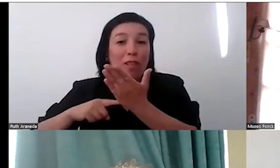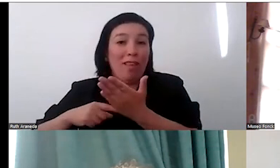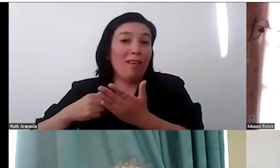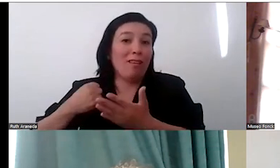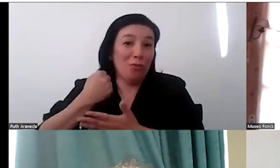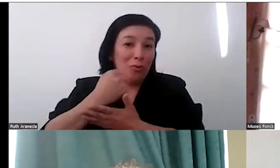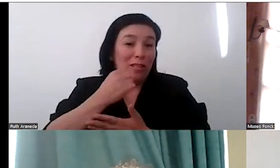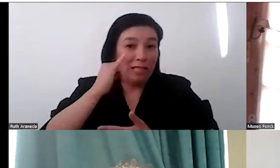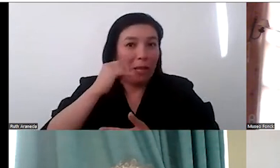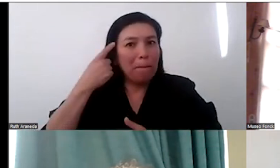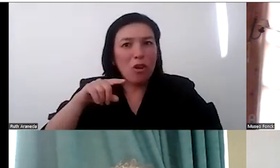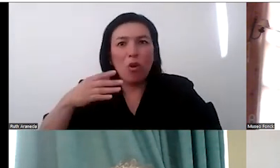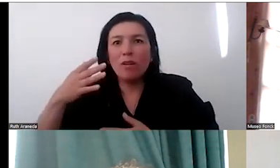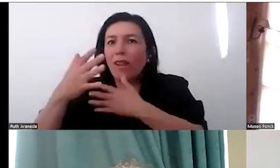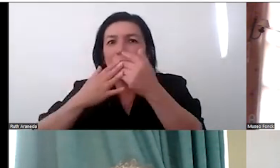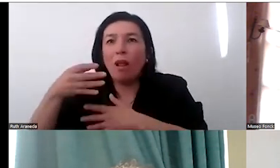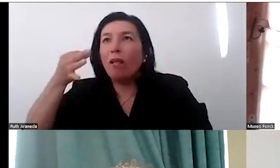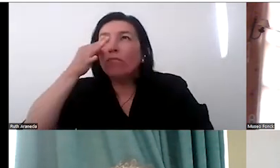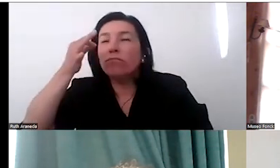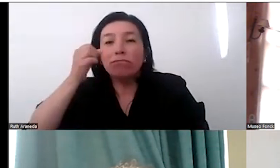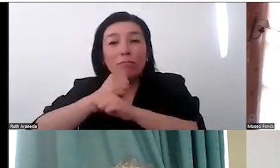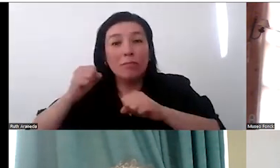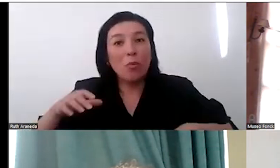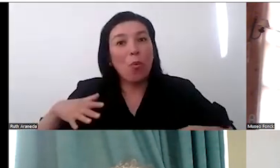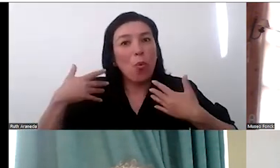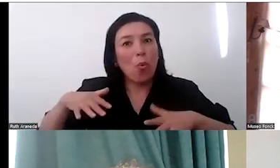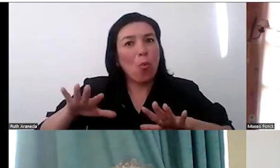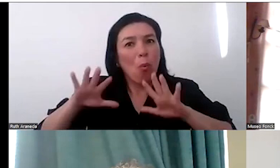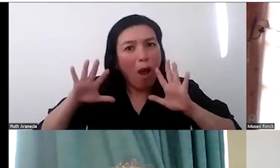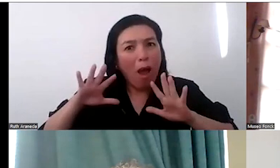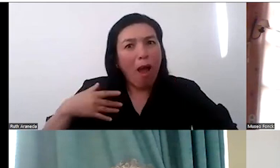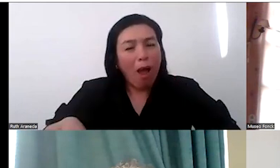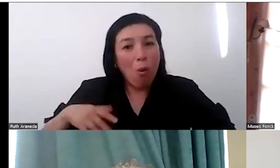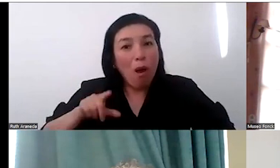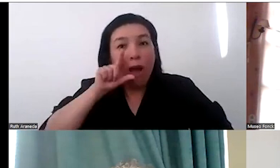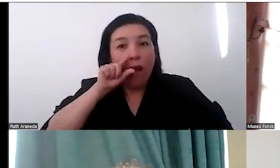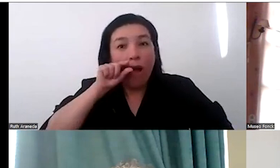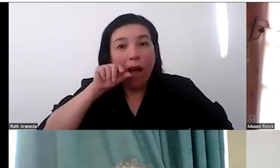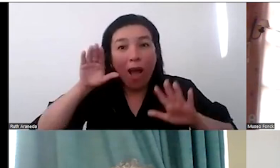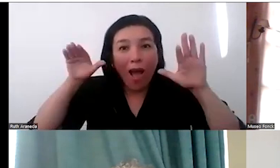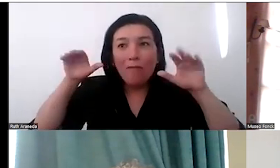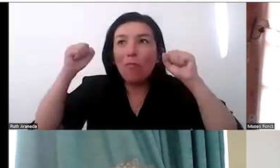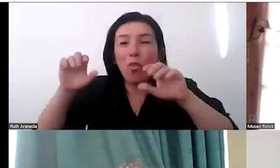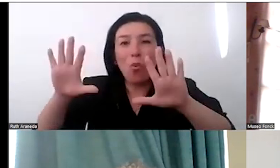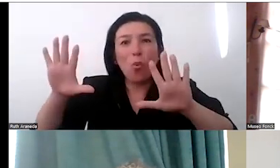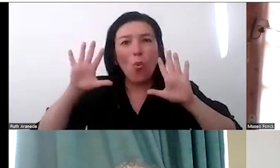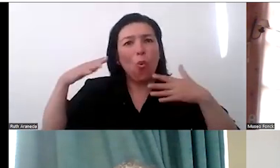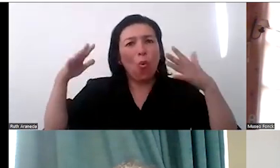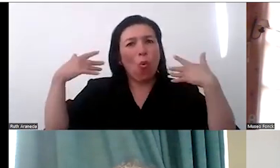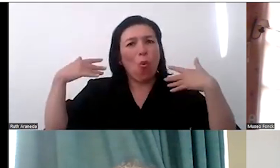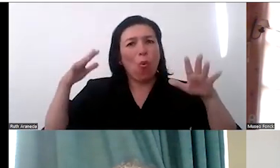Entonces es algo que es inalcanzable para nosotros, pero que, wow, qué loco que las aves puedan hacerlo y qué maravilloso que pueden hacerlo, y